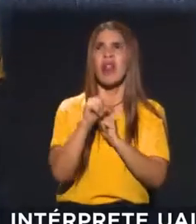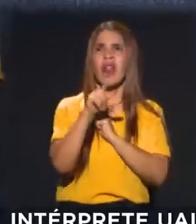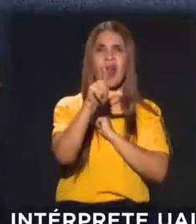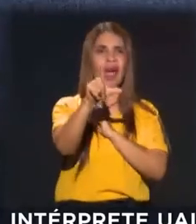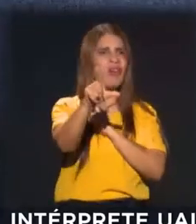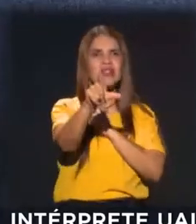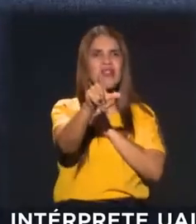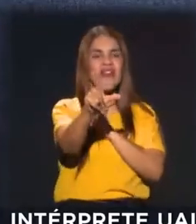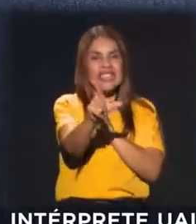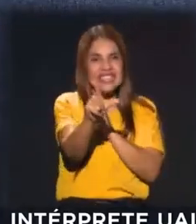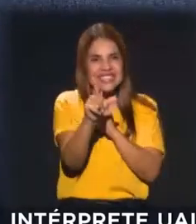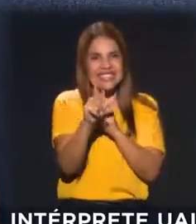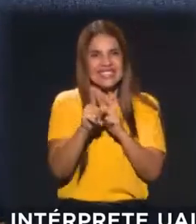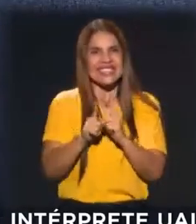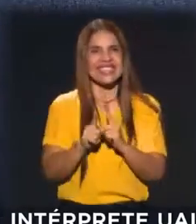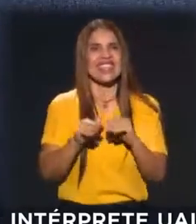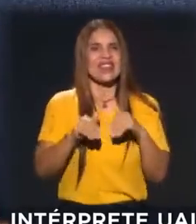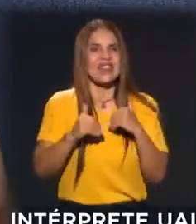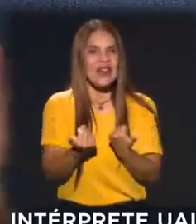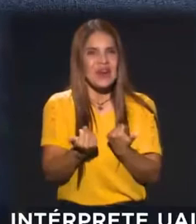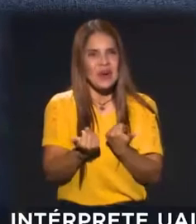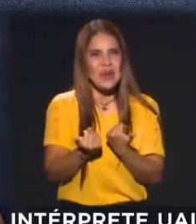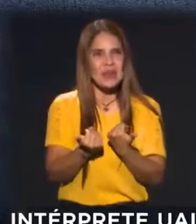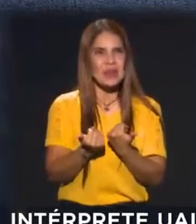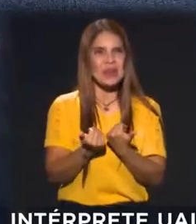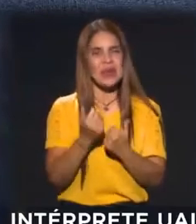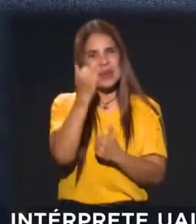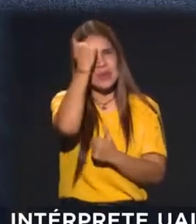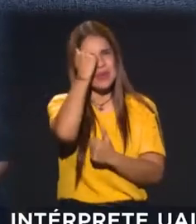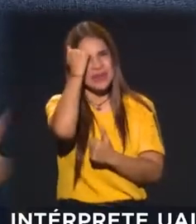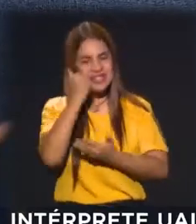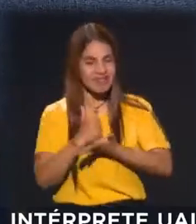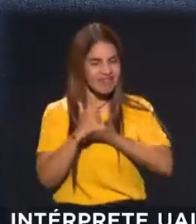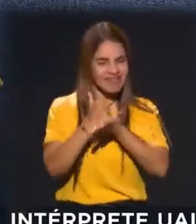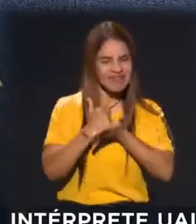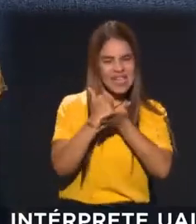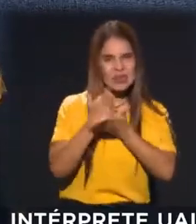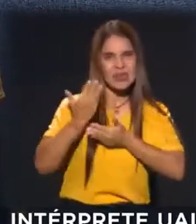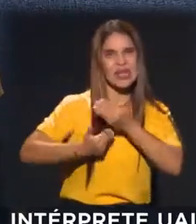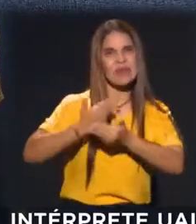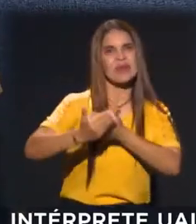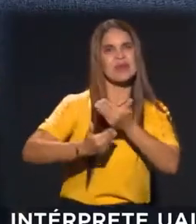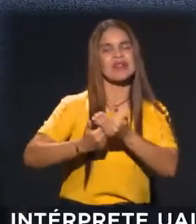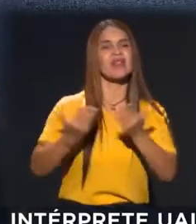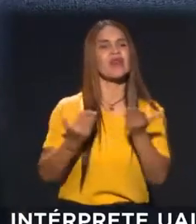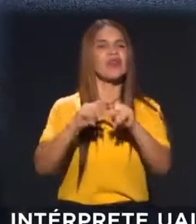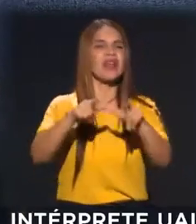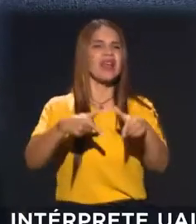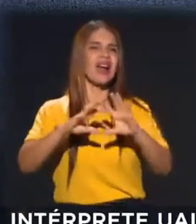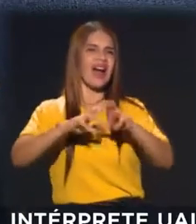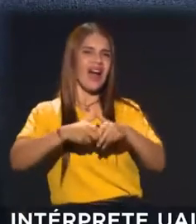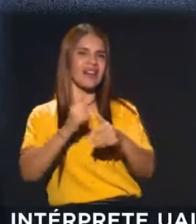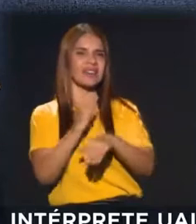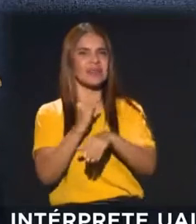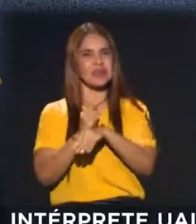y acercarlo a los niños. Se logra con la complicidad total de los profesores, precisamente, en las aulas, en los colegios,